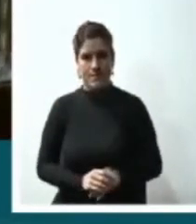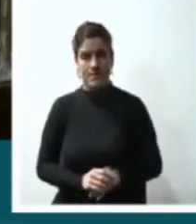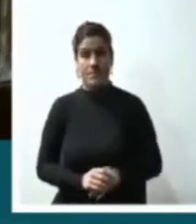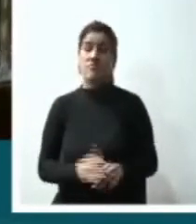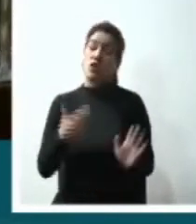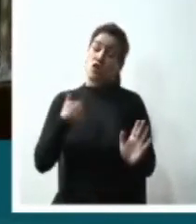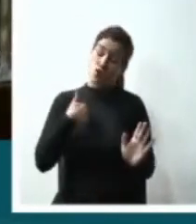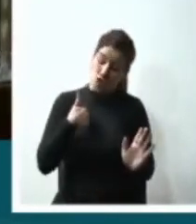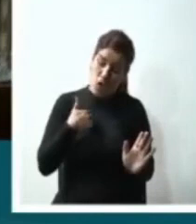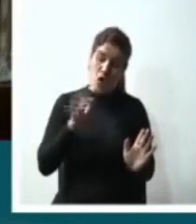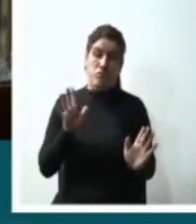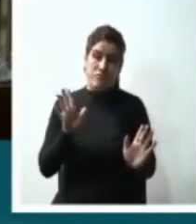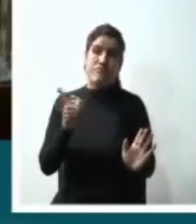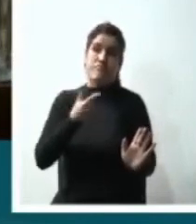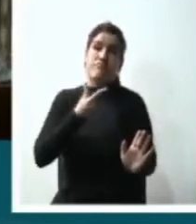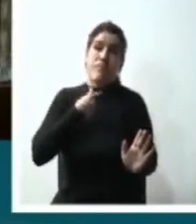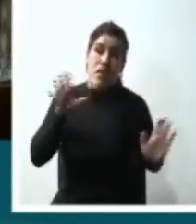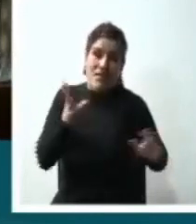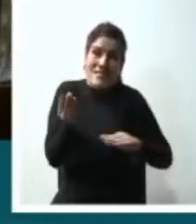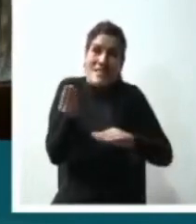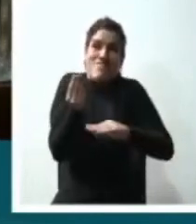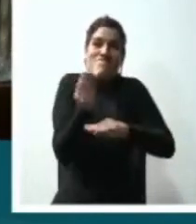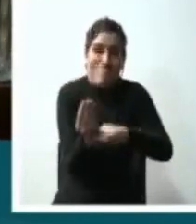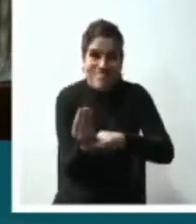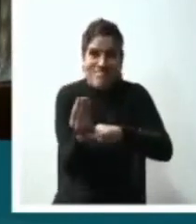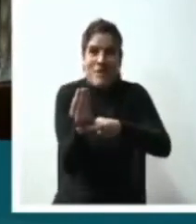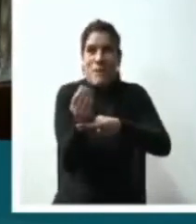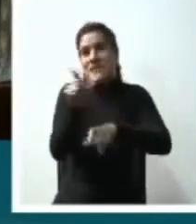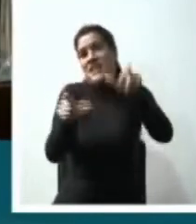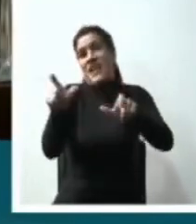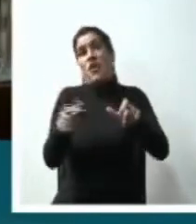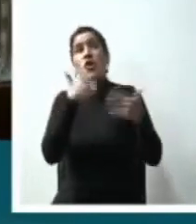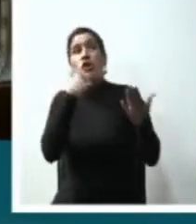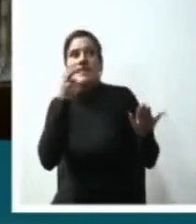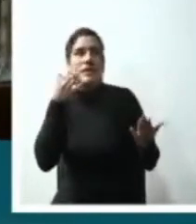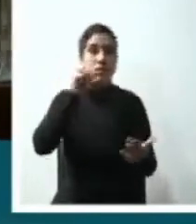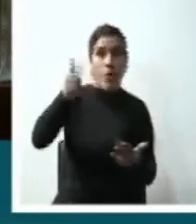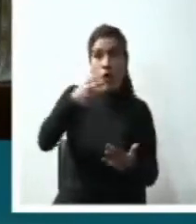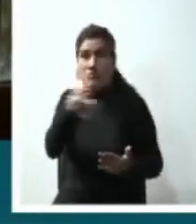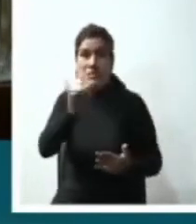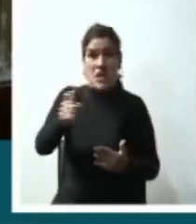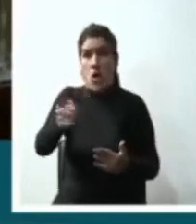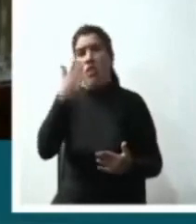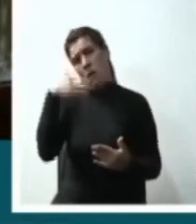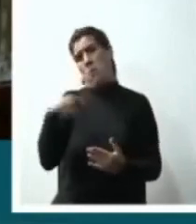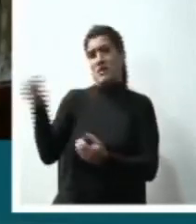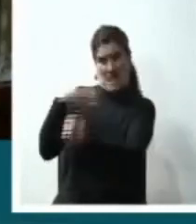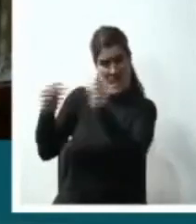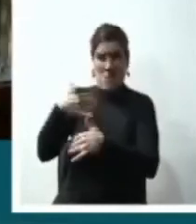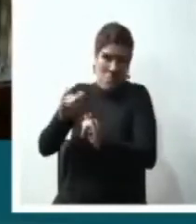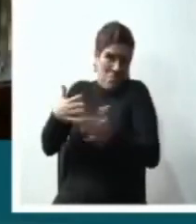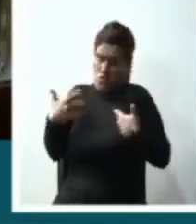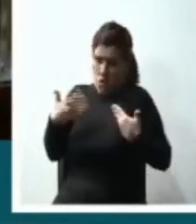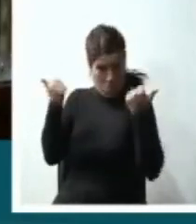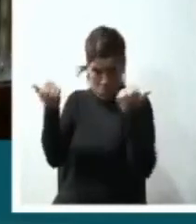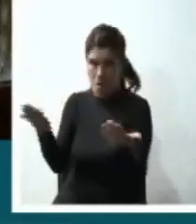Yo intenté ser una vocera, no sé si lo logré, puedo someterme tranquilamente sin problema a la crítica después de mis compañeras y compañeros